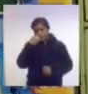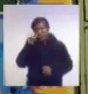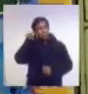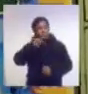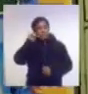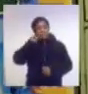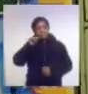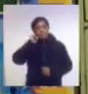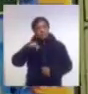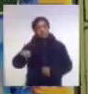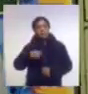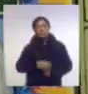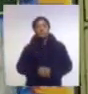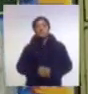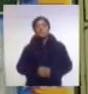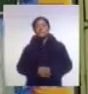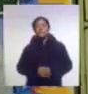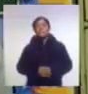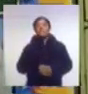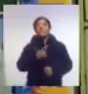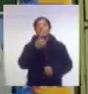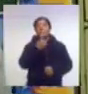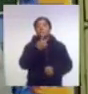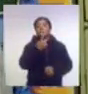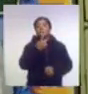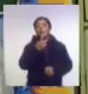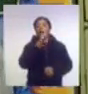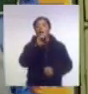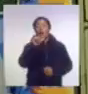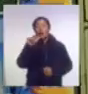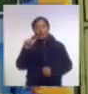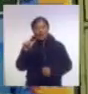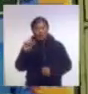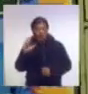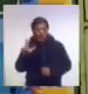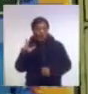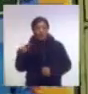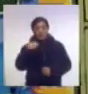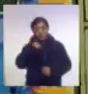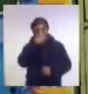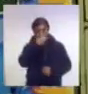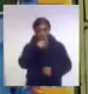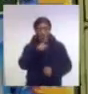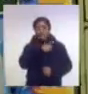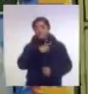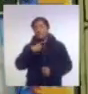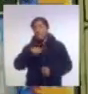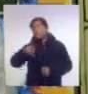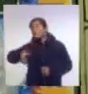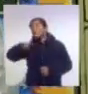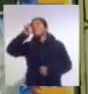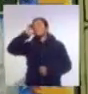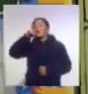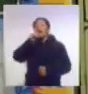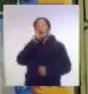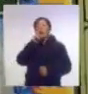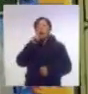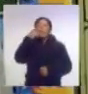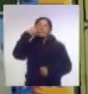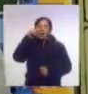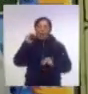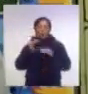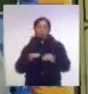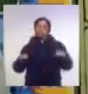como nutriólogos, decimos que por cada caloría que comemos, debemos de tomar 1 mililitro de agua para poder tener